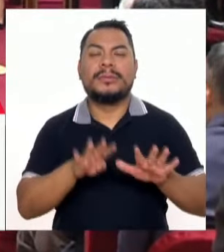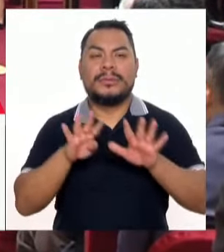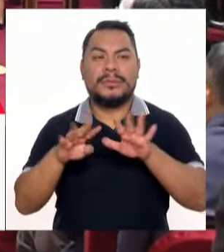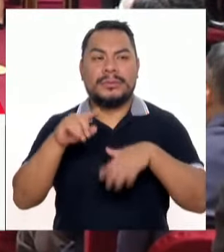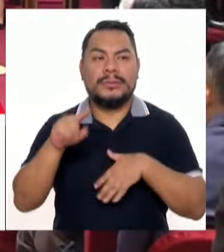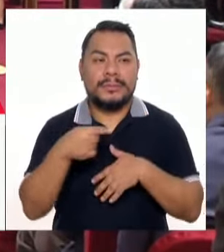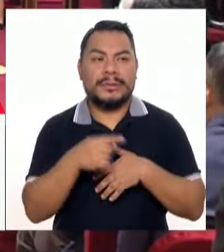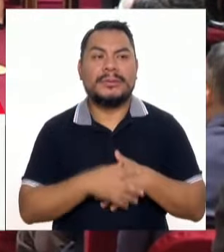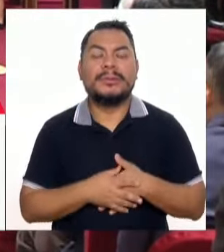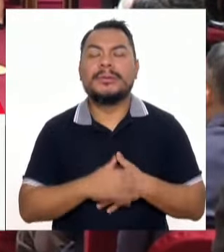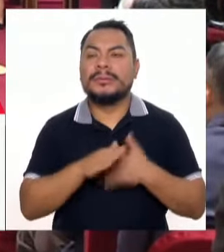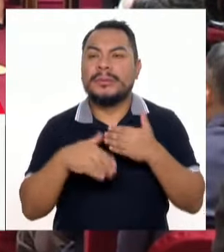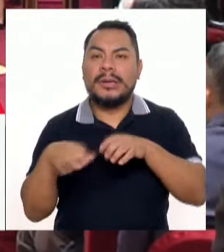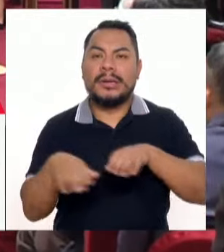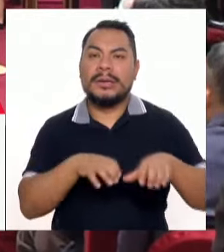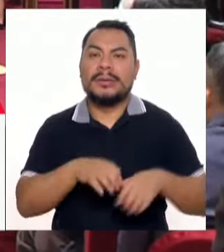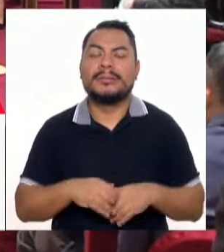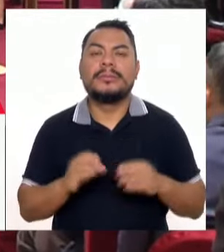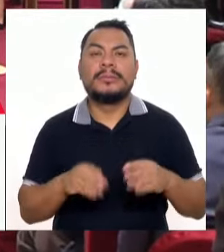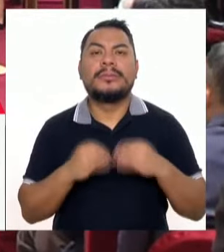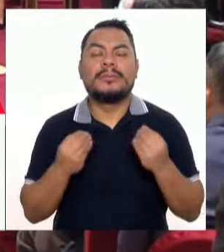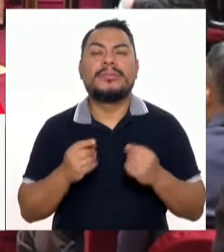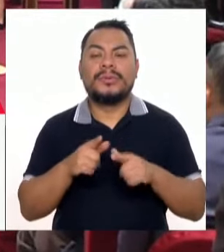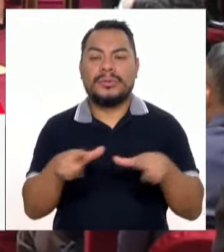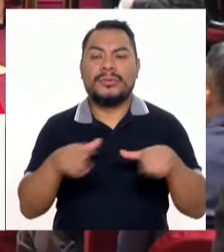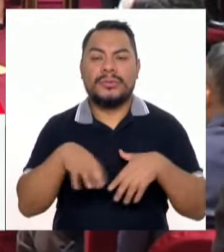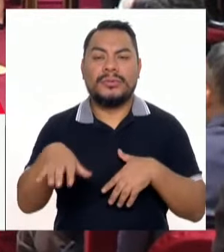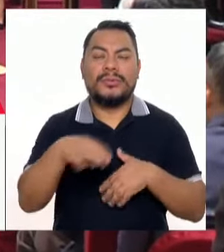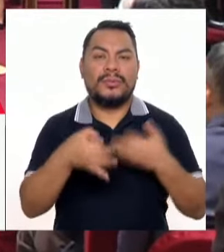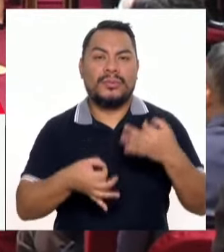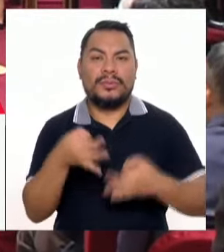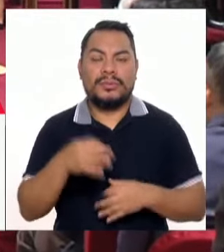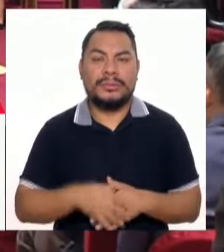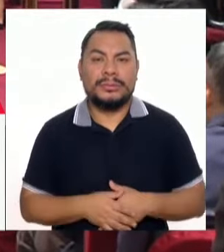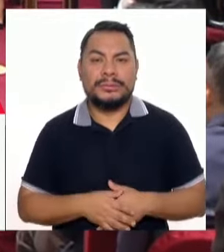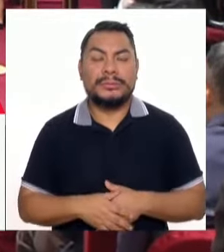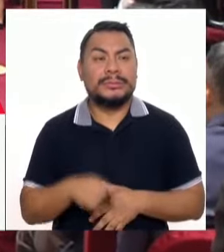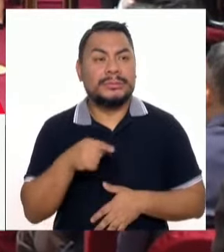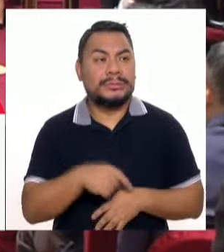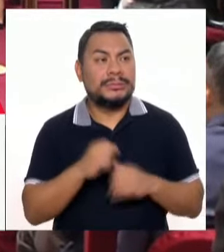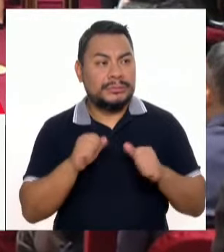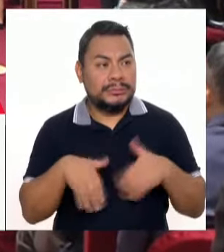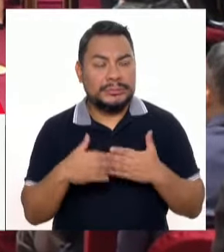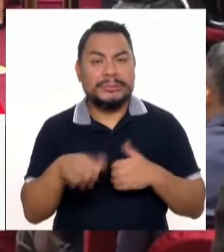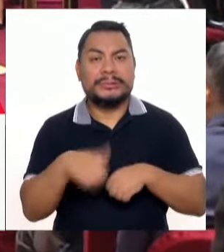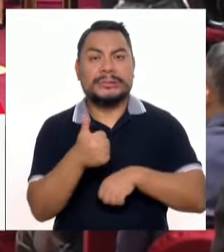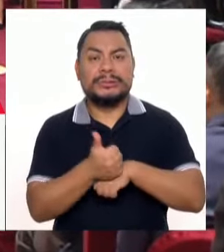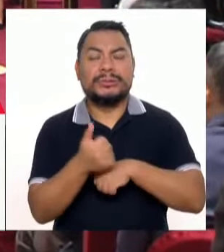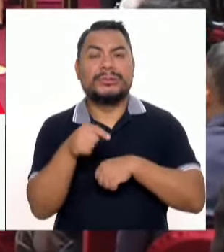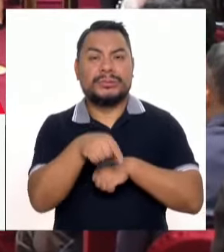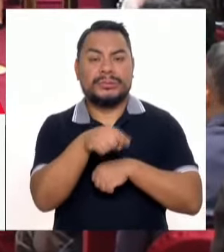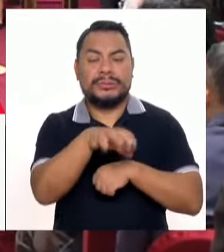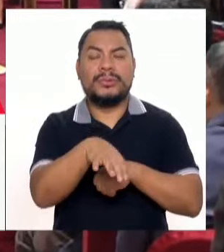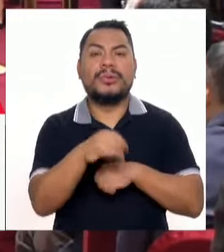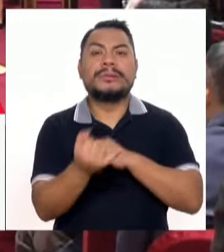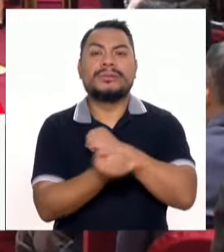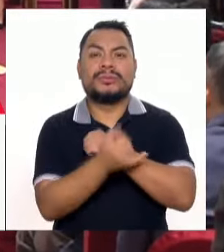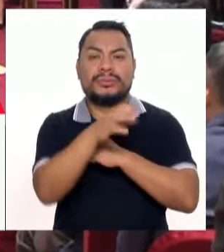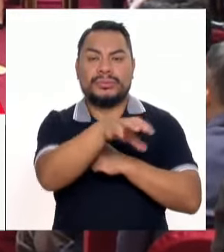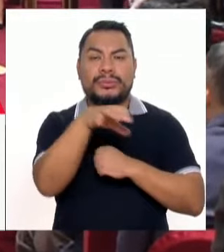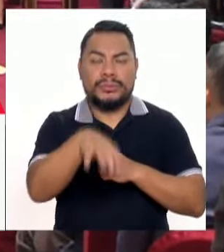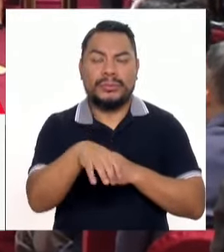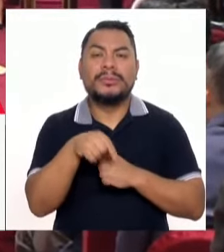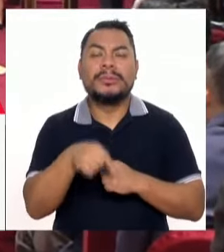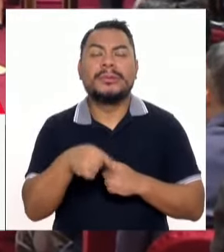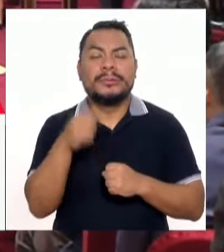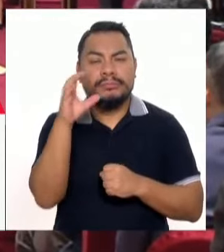10.799.000 descargas realizadas por distrito judicial. En cuanto a la capacidad institucional, hay que resaltar que se busca